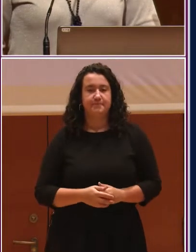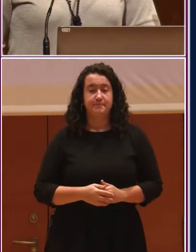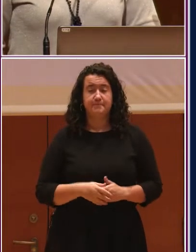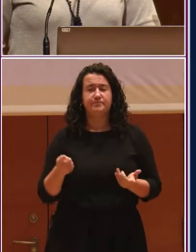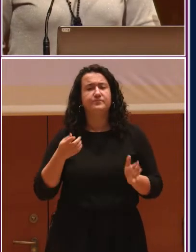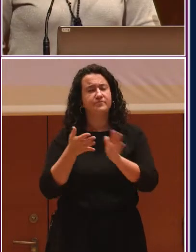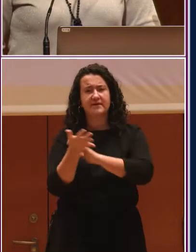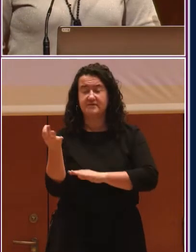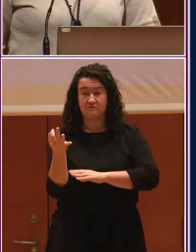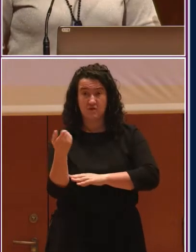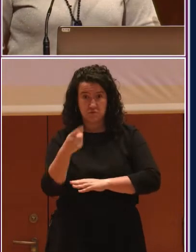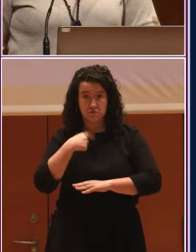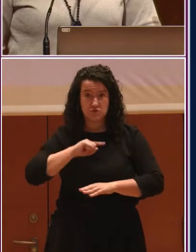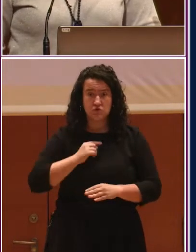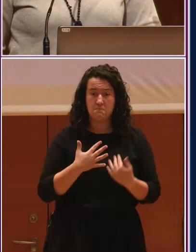teléfono